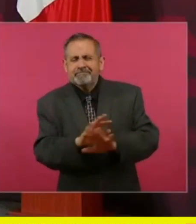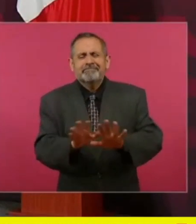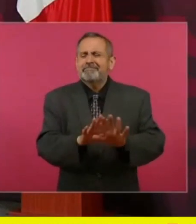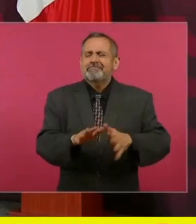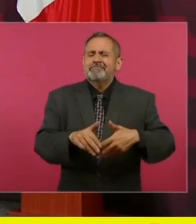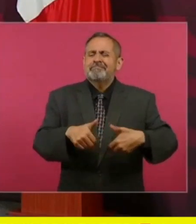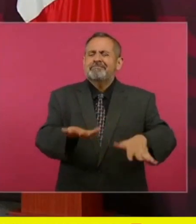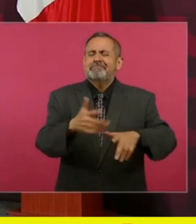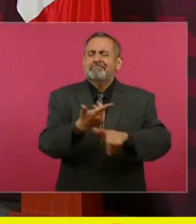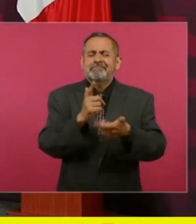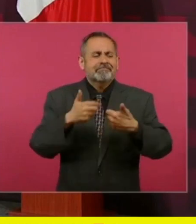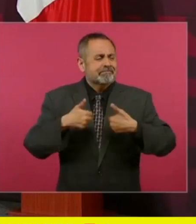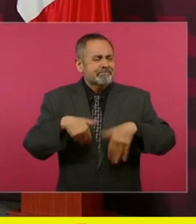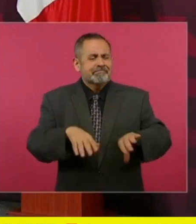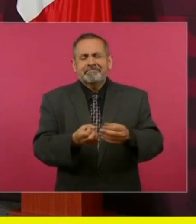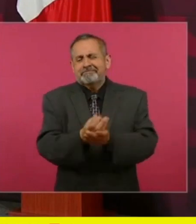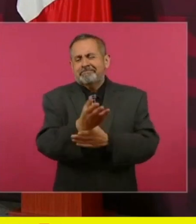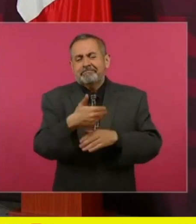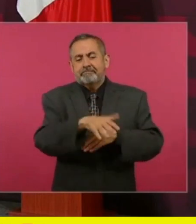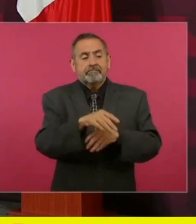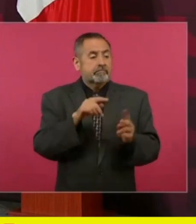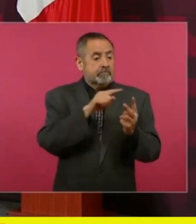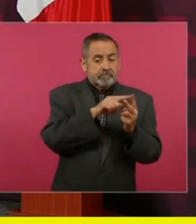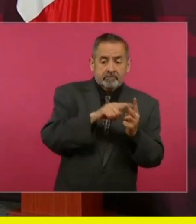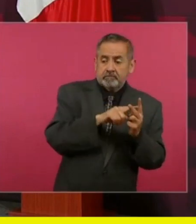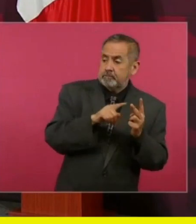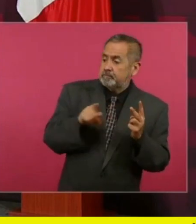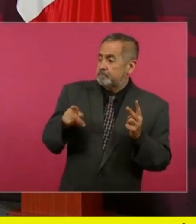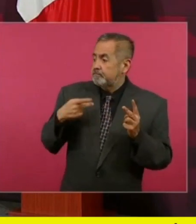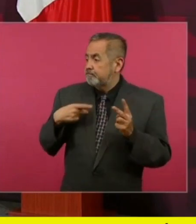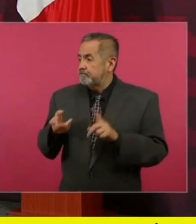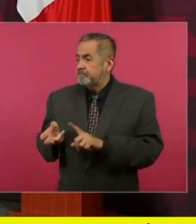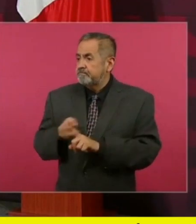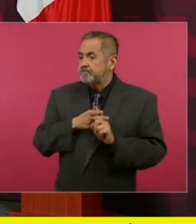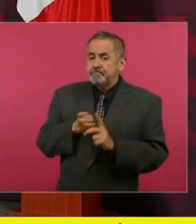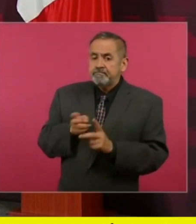delincuentes dedicados al secuestro de personas